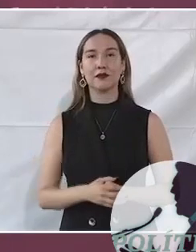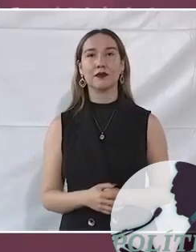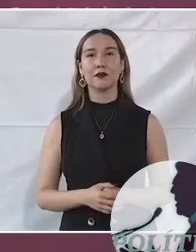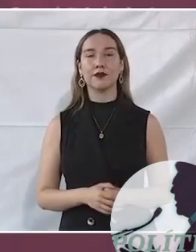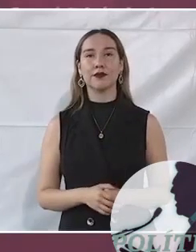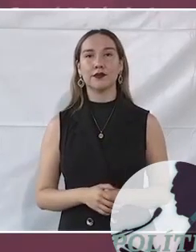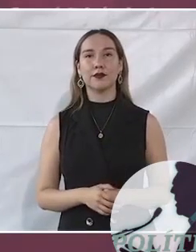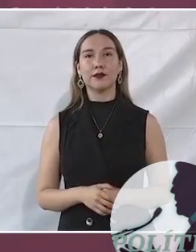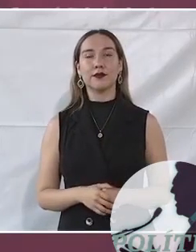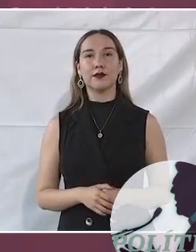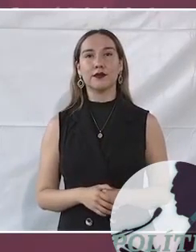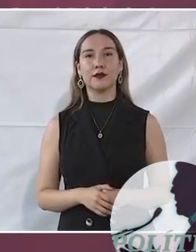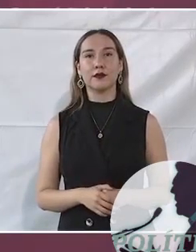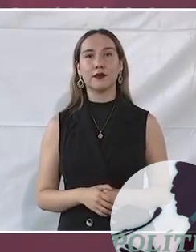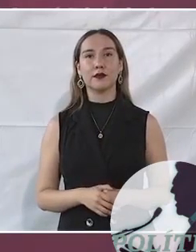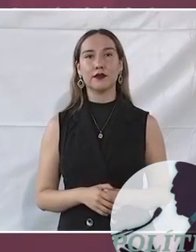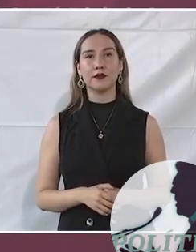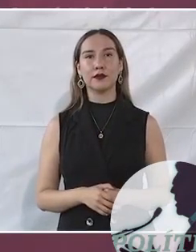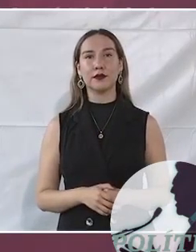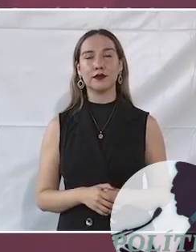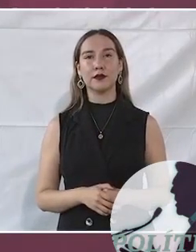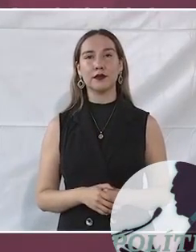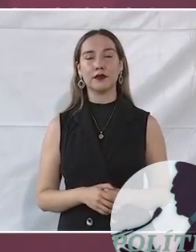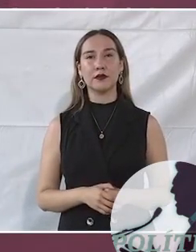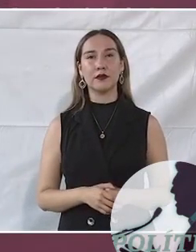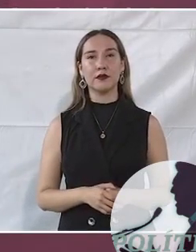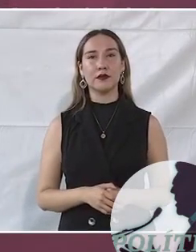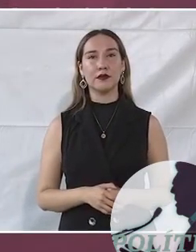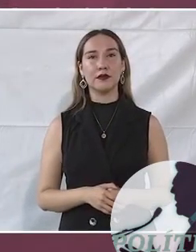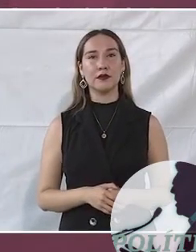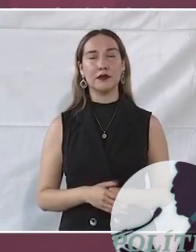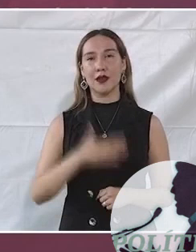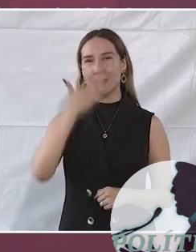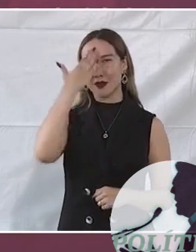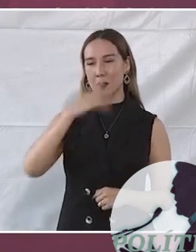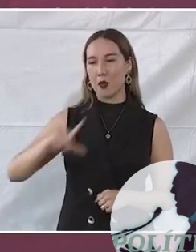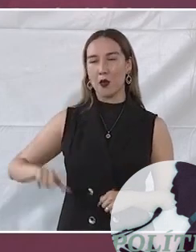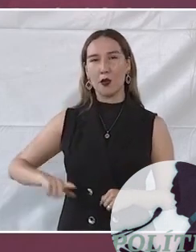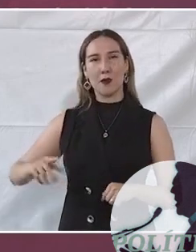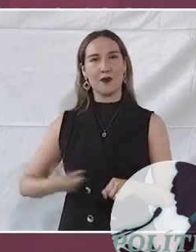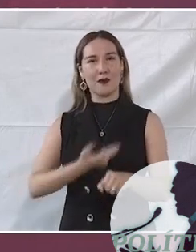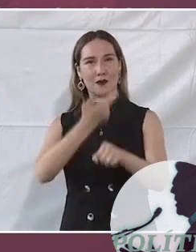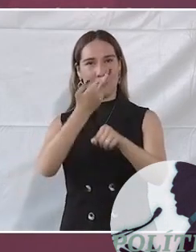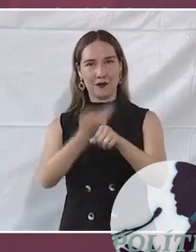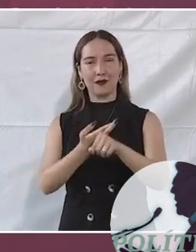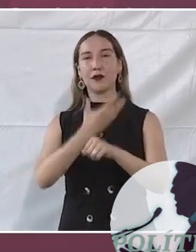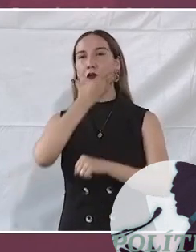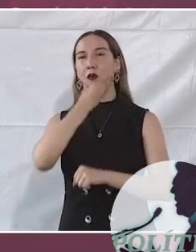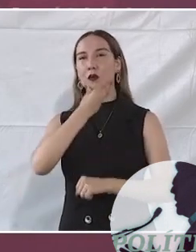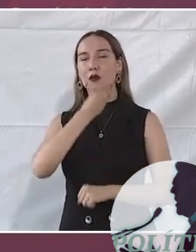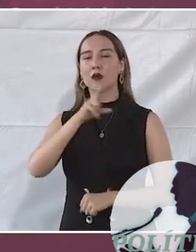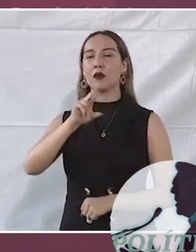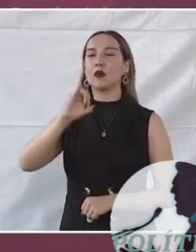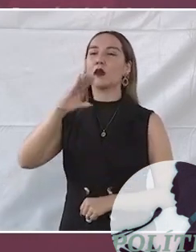estados, el gobierno del estado, el gobernador Ricardo Gallardo,